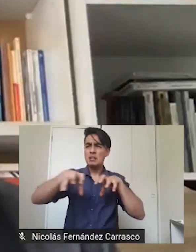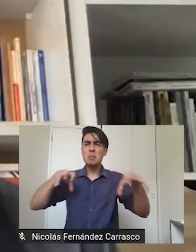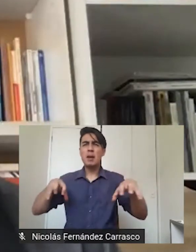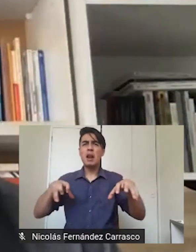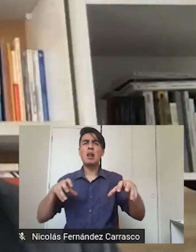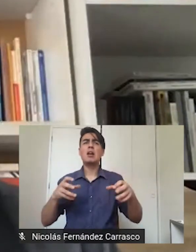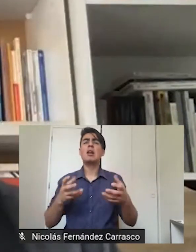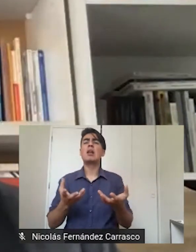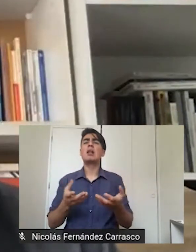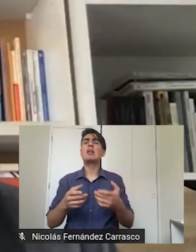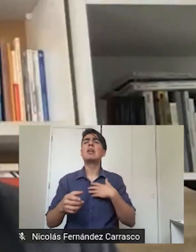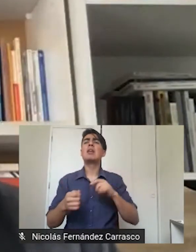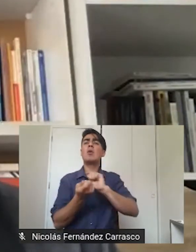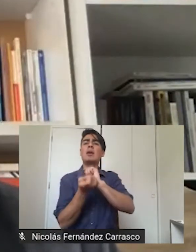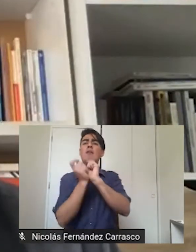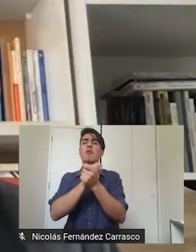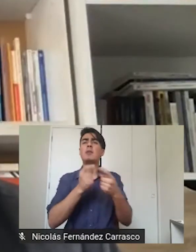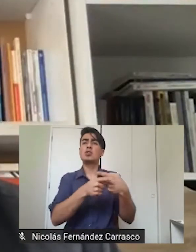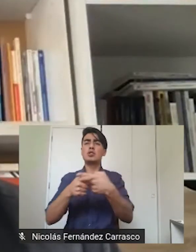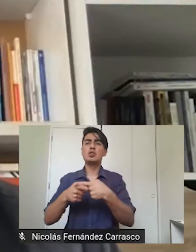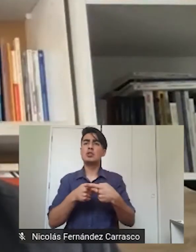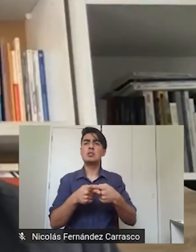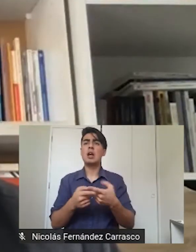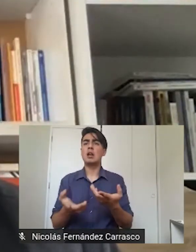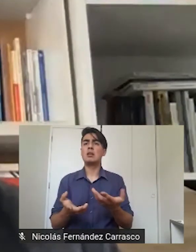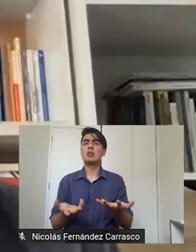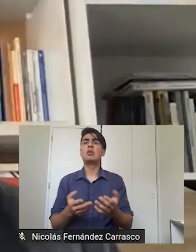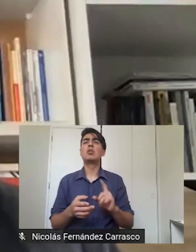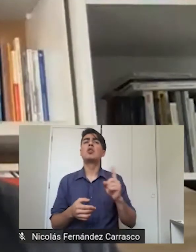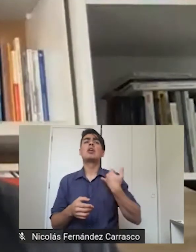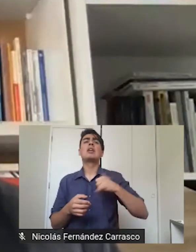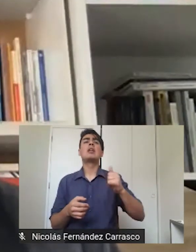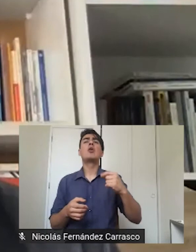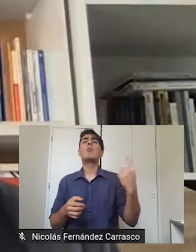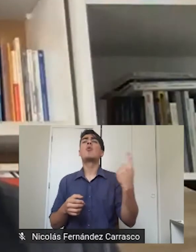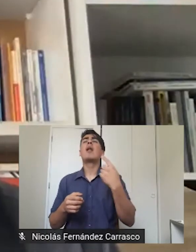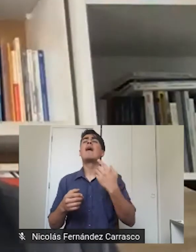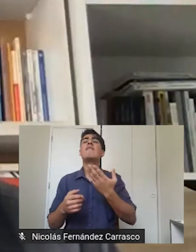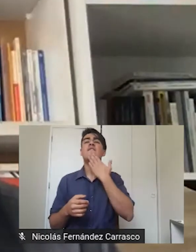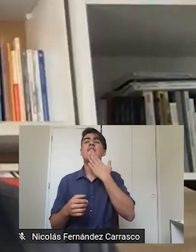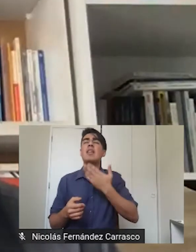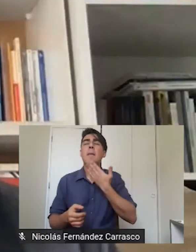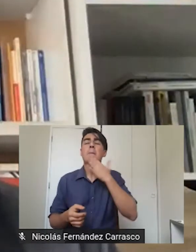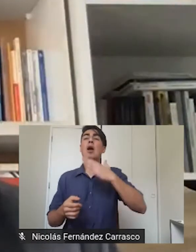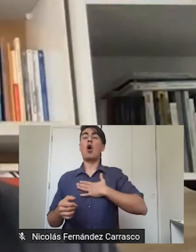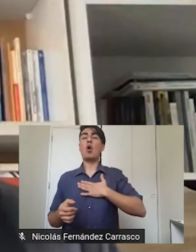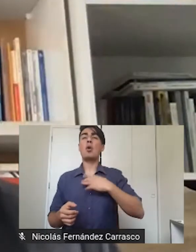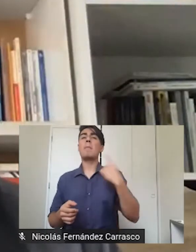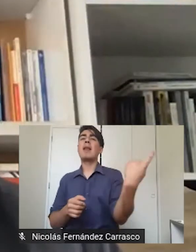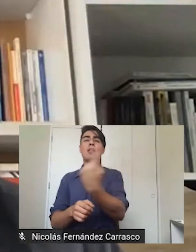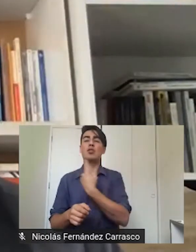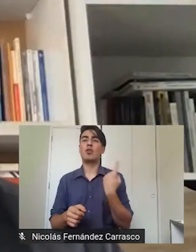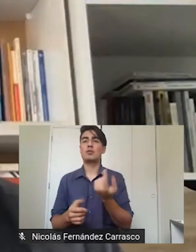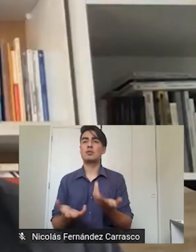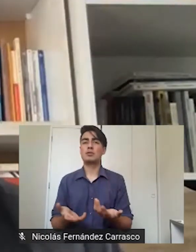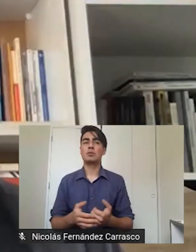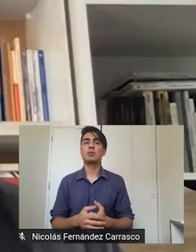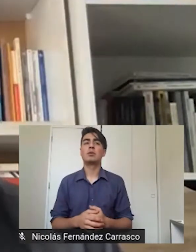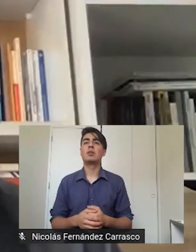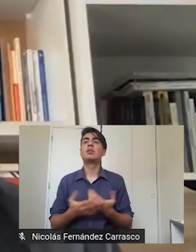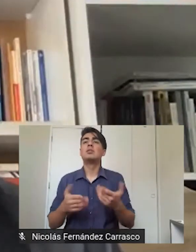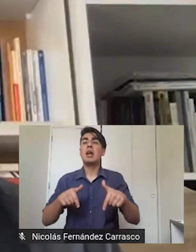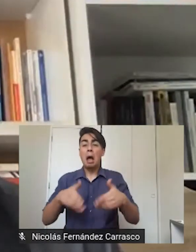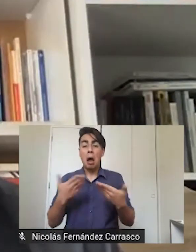anhelo de una transformación social que nos lleve a una vida digna para todos, todas y todes. Y es que mientras